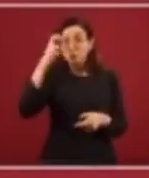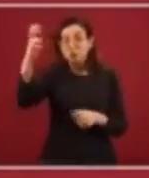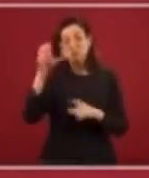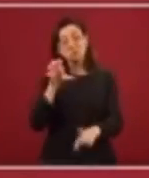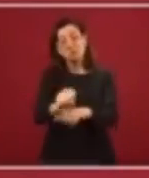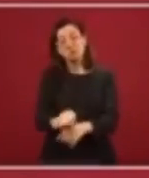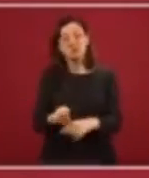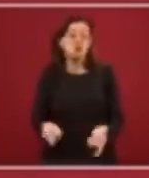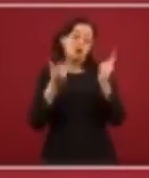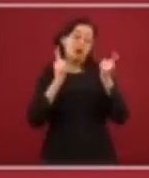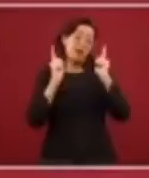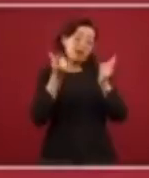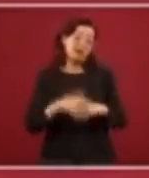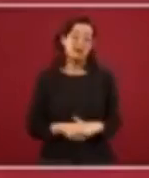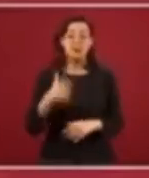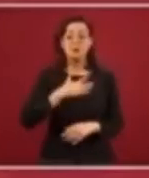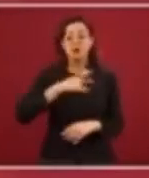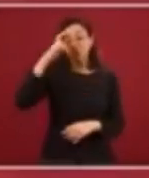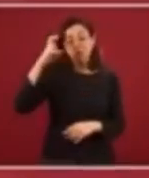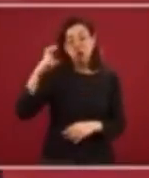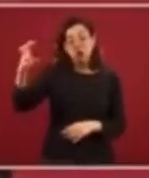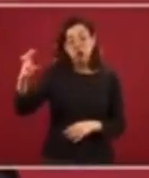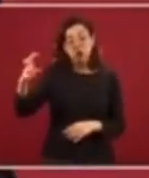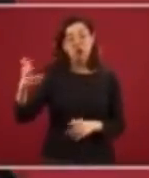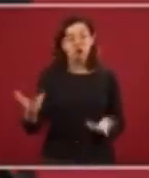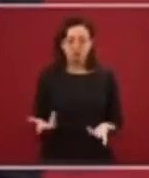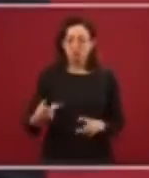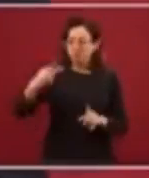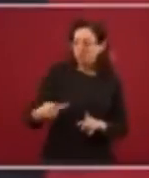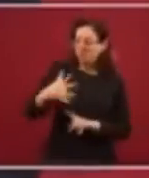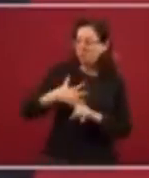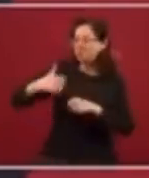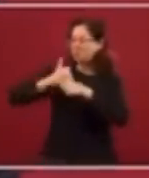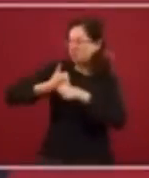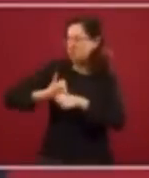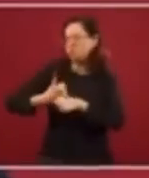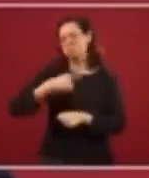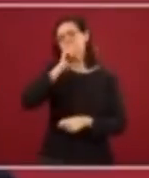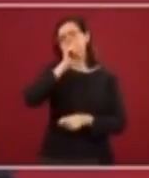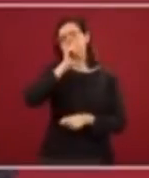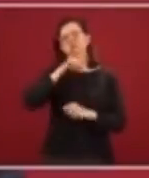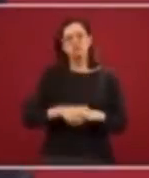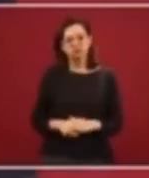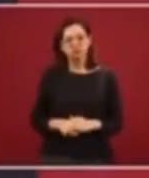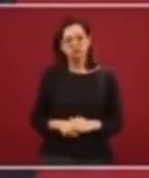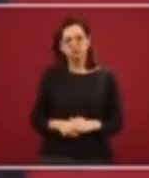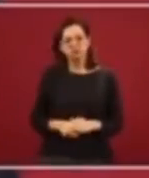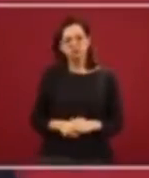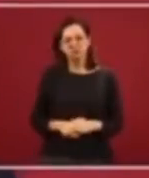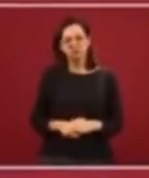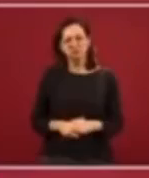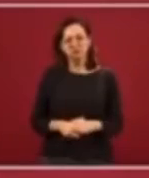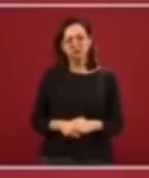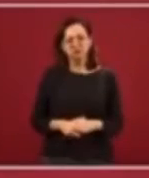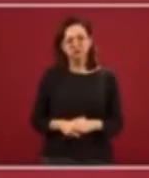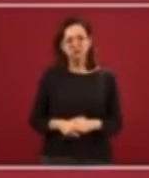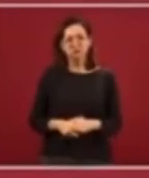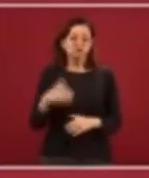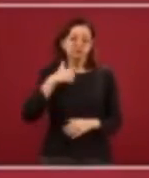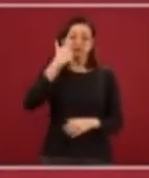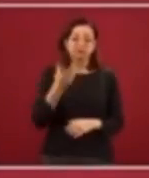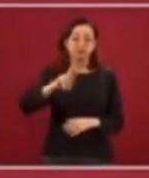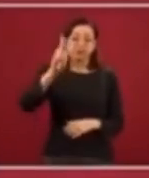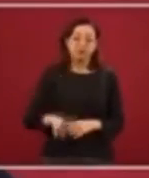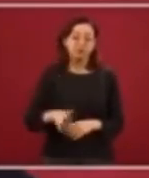conviertan en realidades. Y tengo el sueño de que nuestro pueblo no va a padecer, no va a sufrir. Y eso es lo que quiero